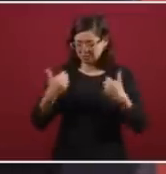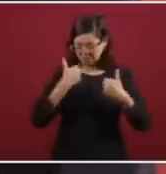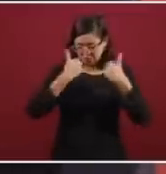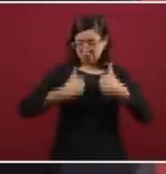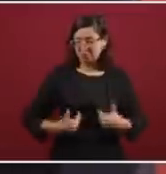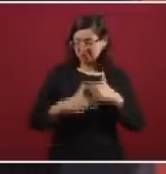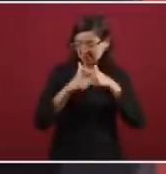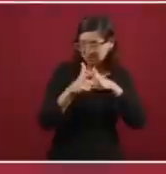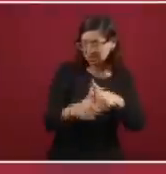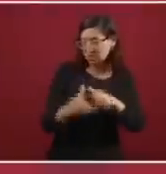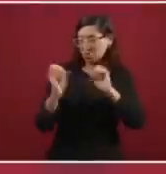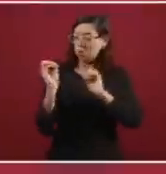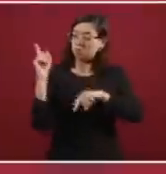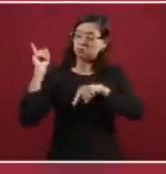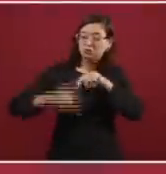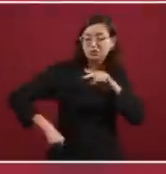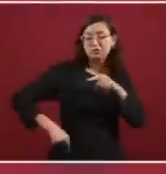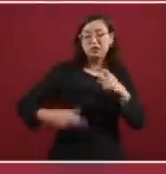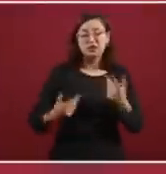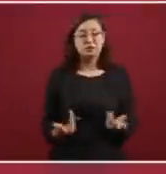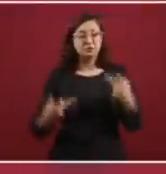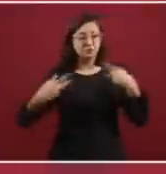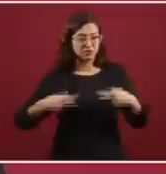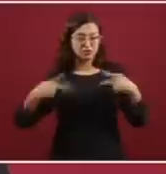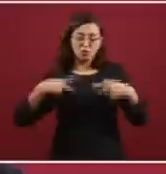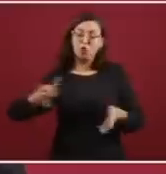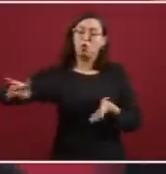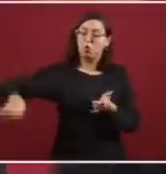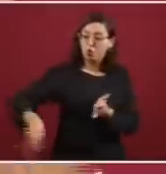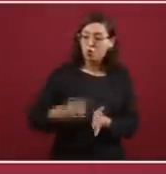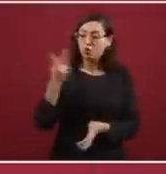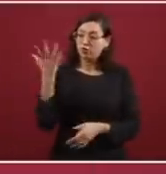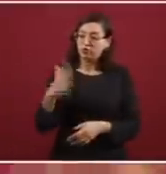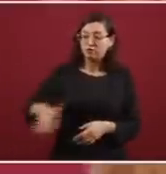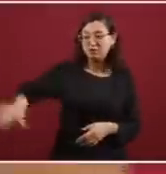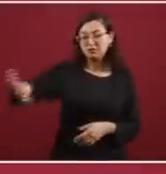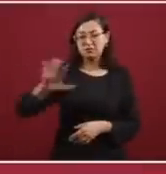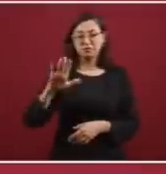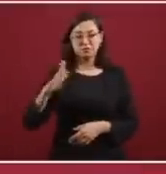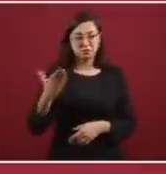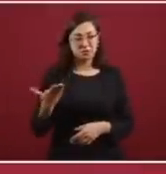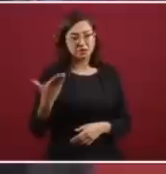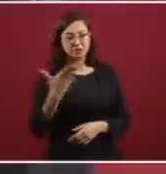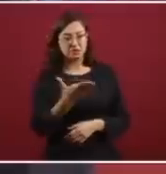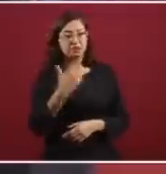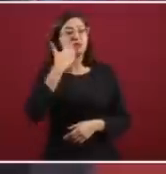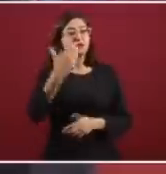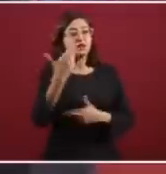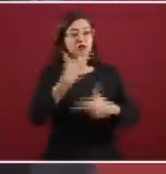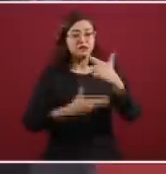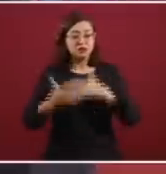mandato y el pueblo va a decidir si quiere que regrese